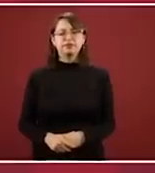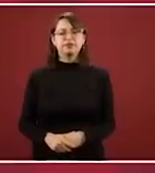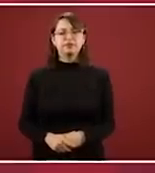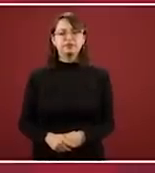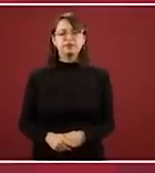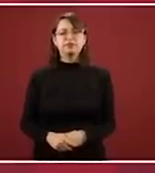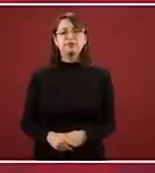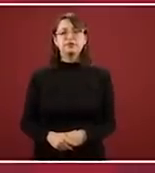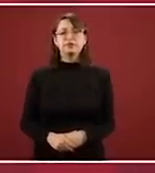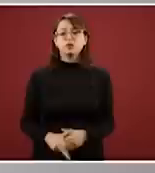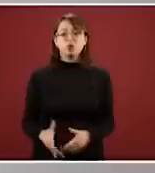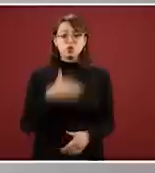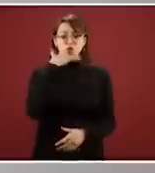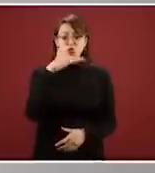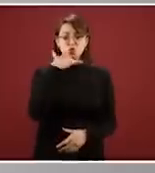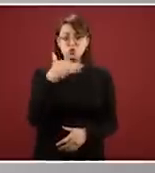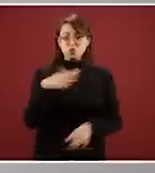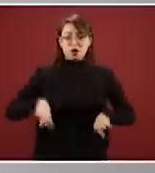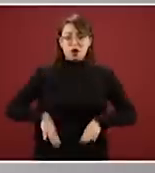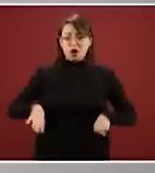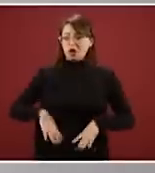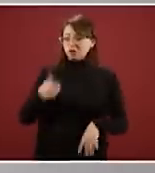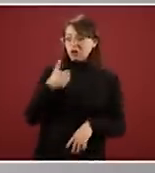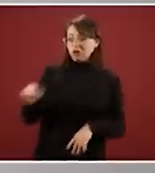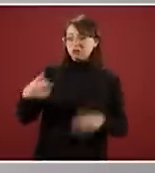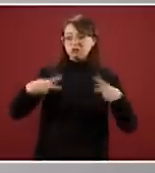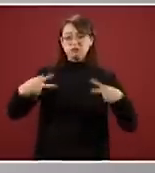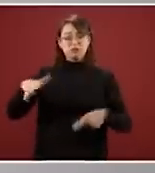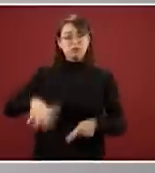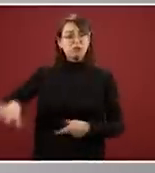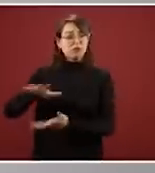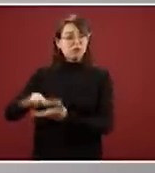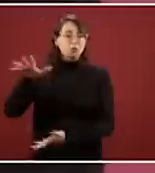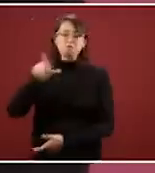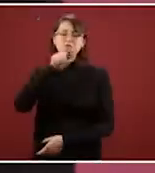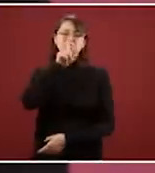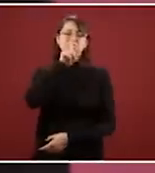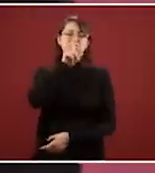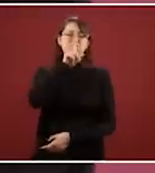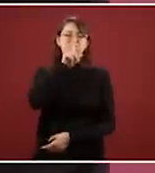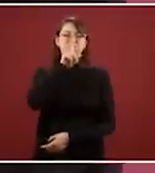no tiene que ver con el pueblo de México, tiene que ver fundamentalmente con